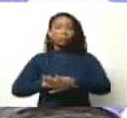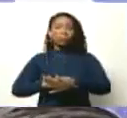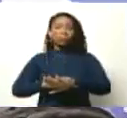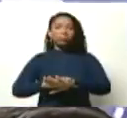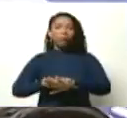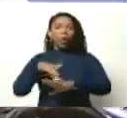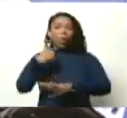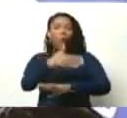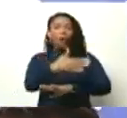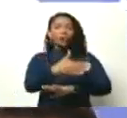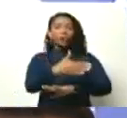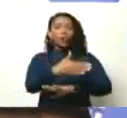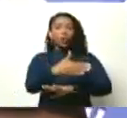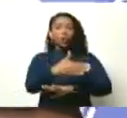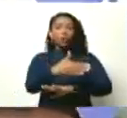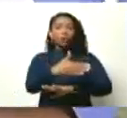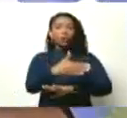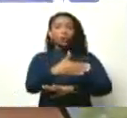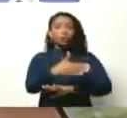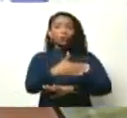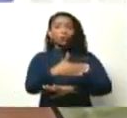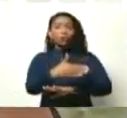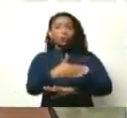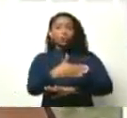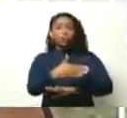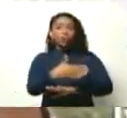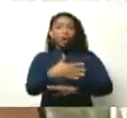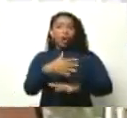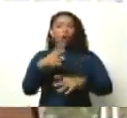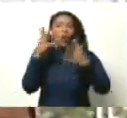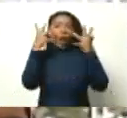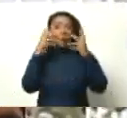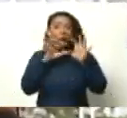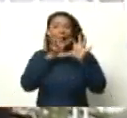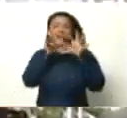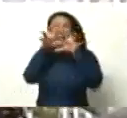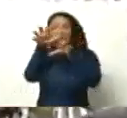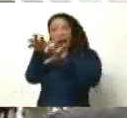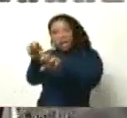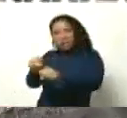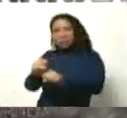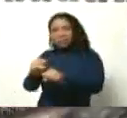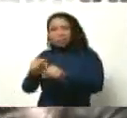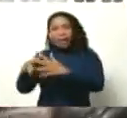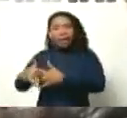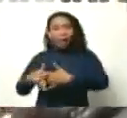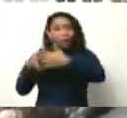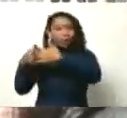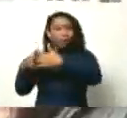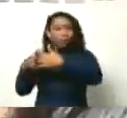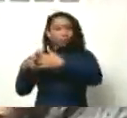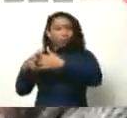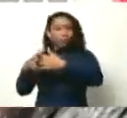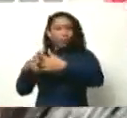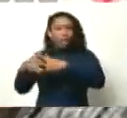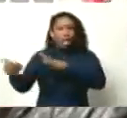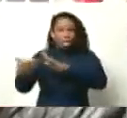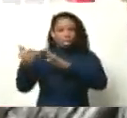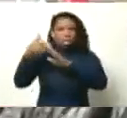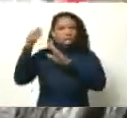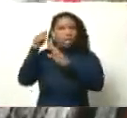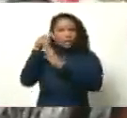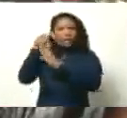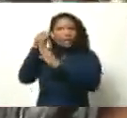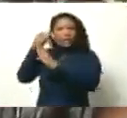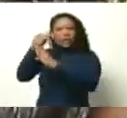Cuando las huestes, cuando las hienas del imperio norteamericano se ensañaron